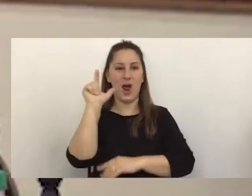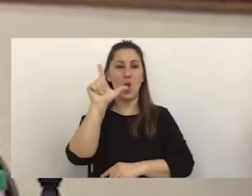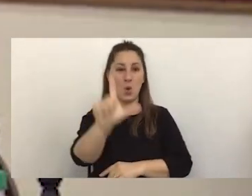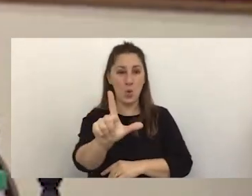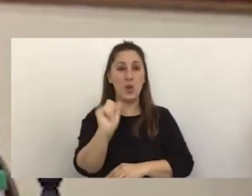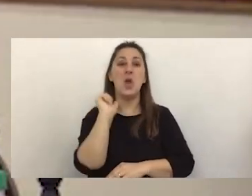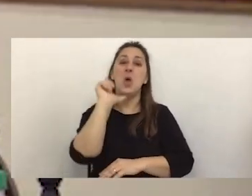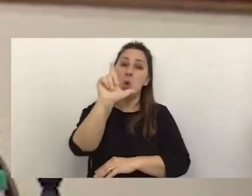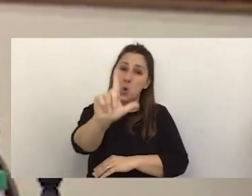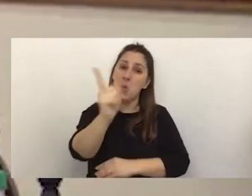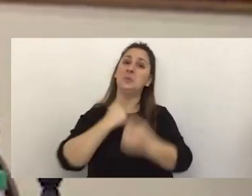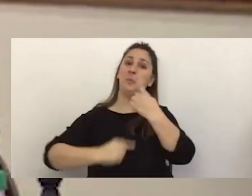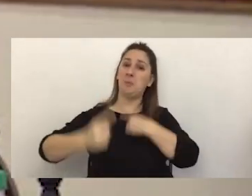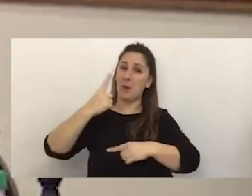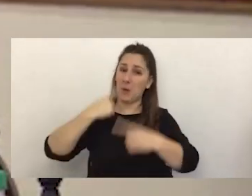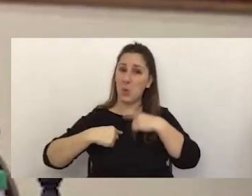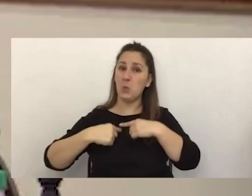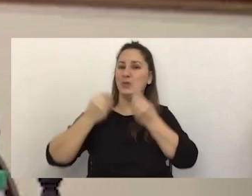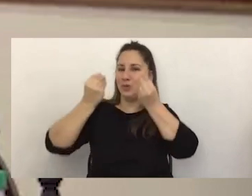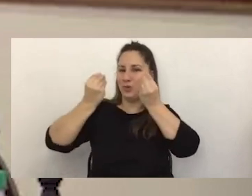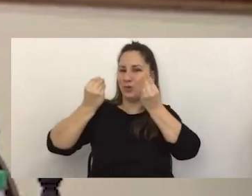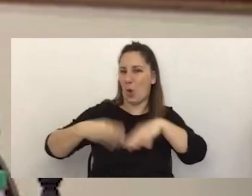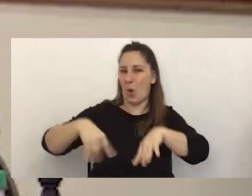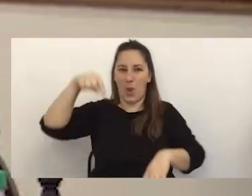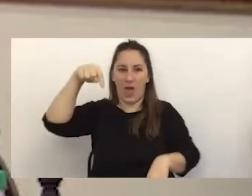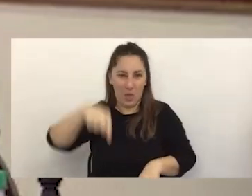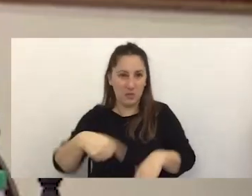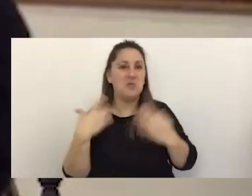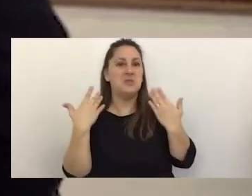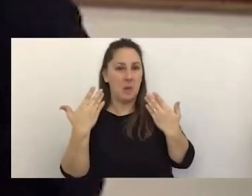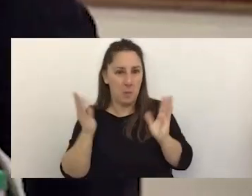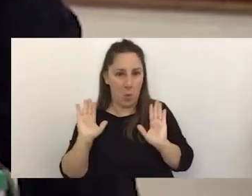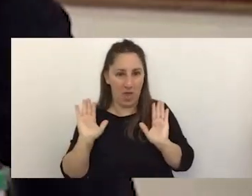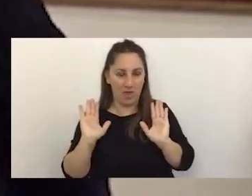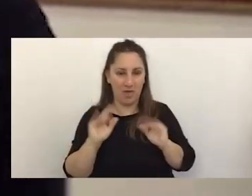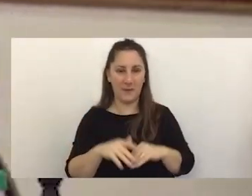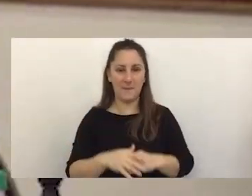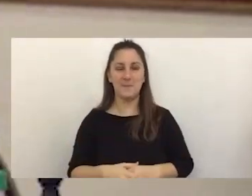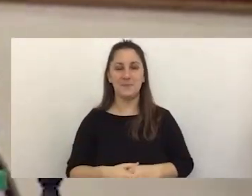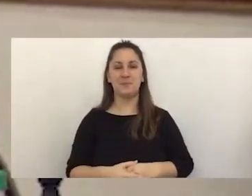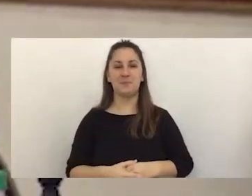de las preguntas, de lo que haya quedado pendiente en el día de hoy y